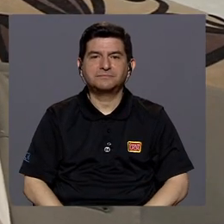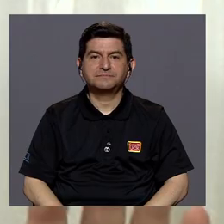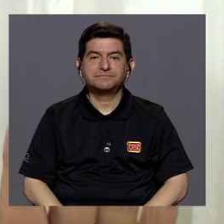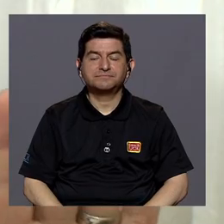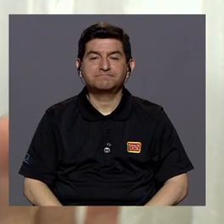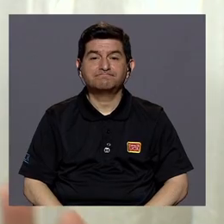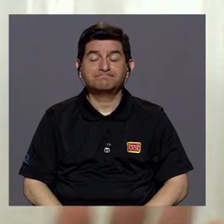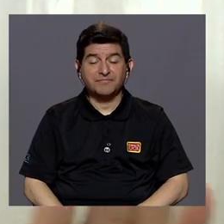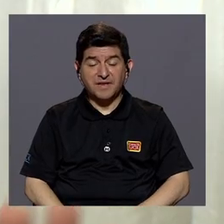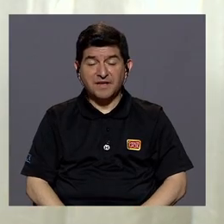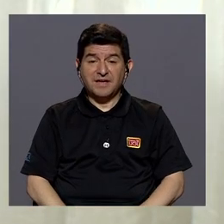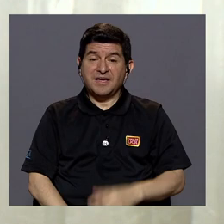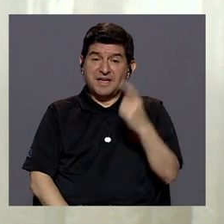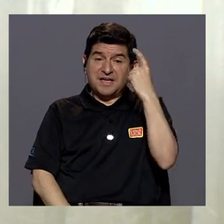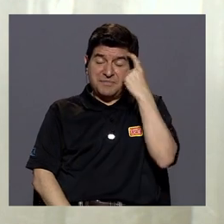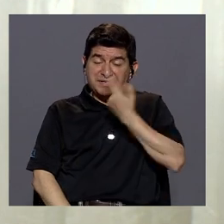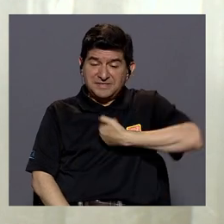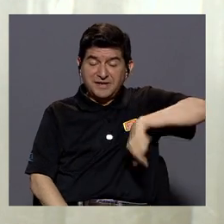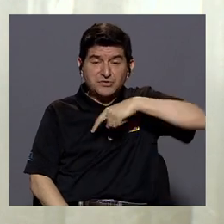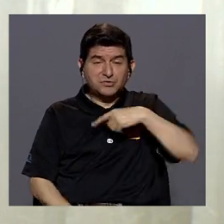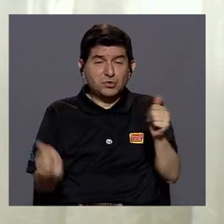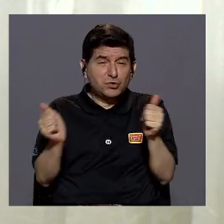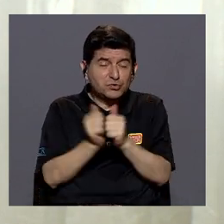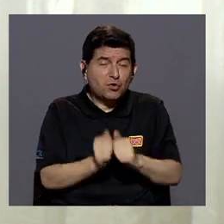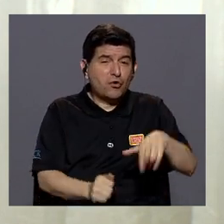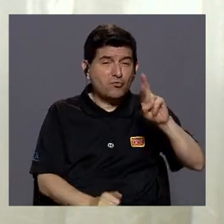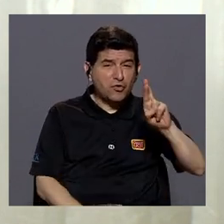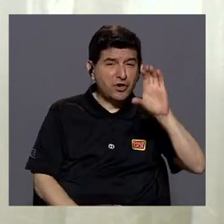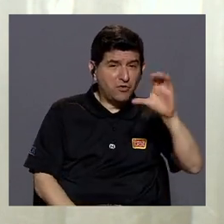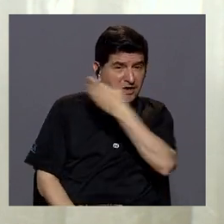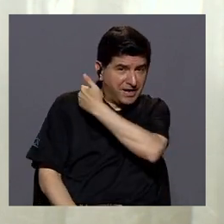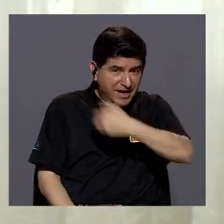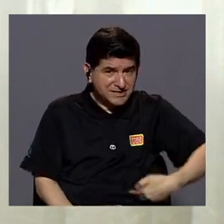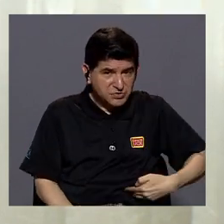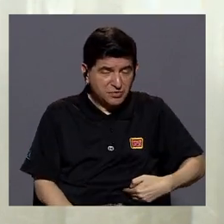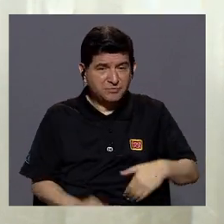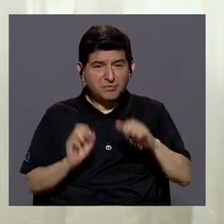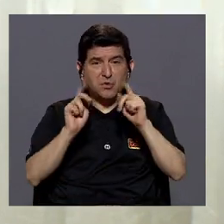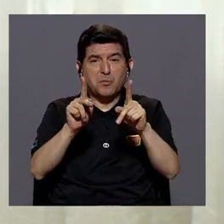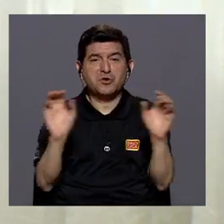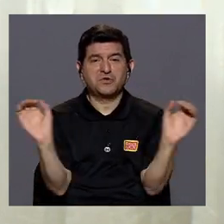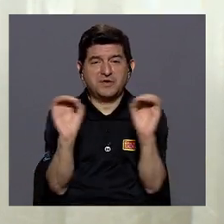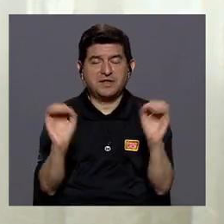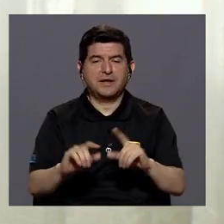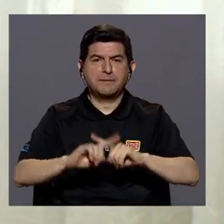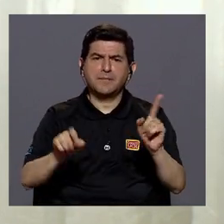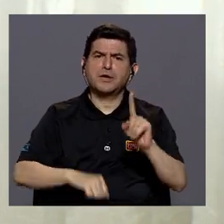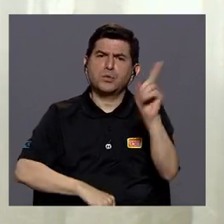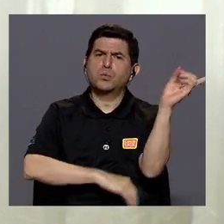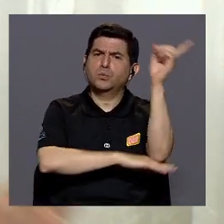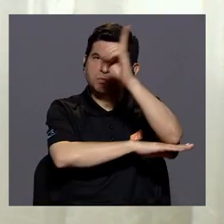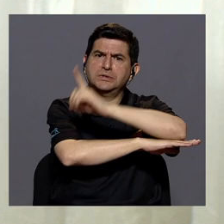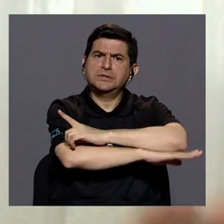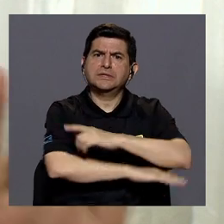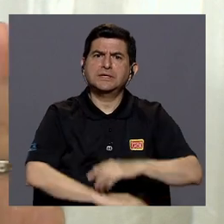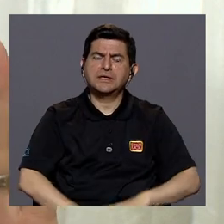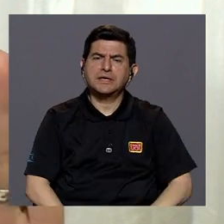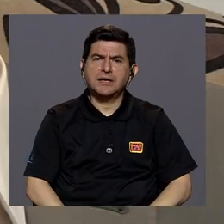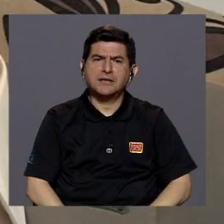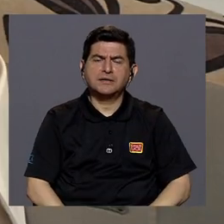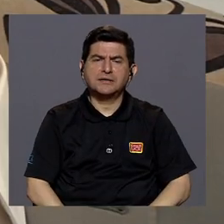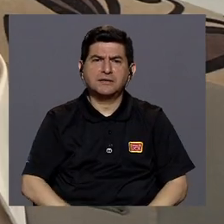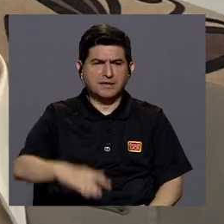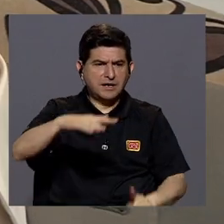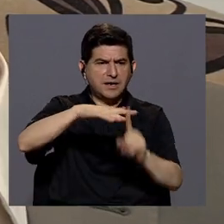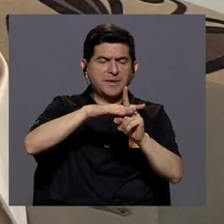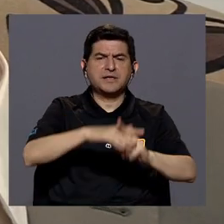Carazo está posibilidad de nada. Sin embargo, un día llegó Rodrigo